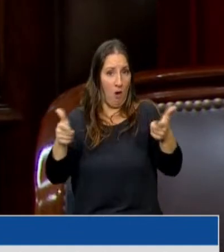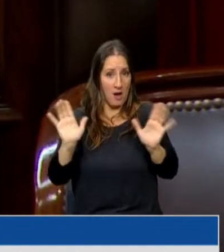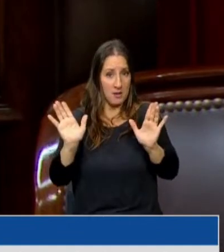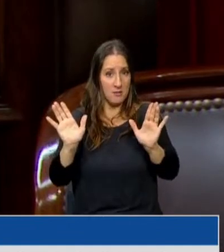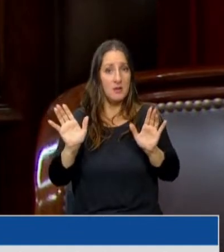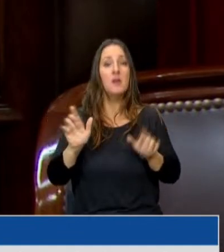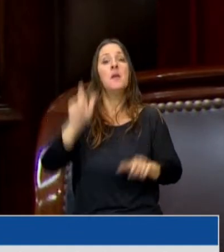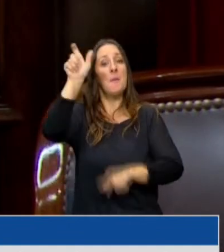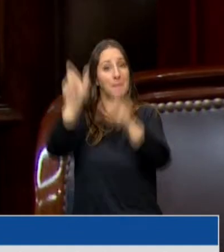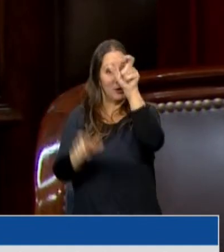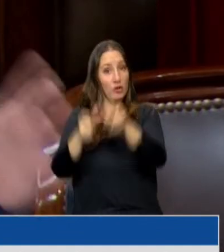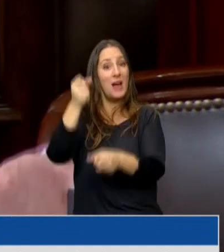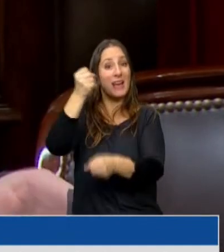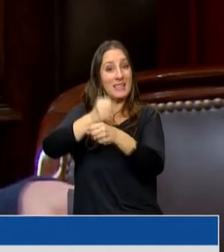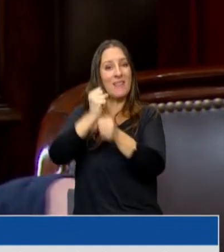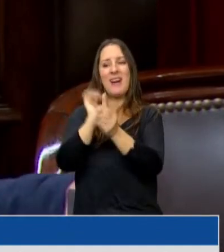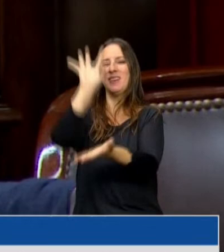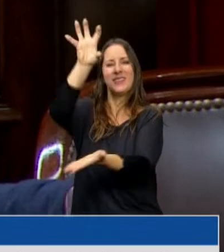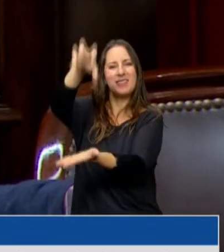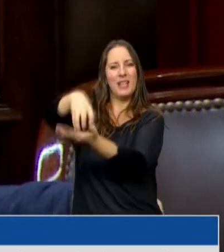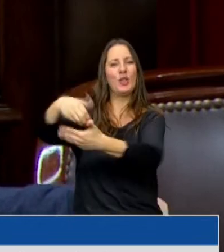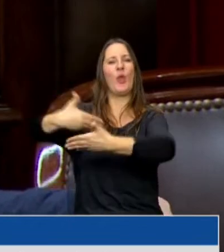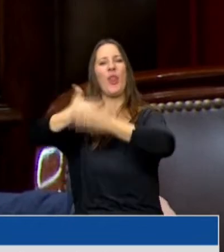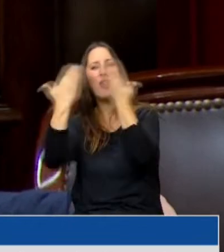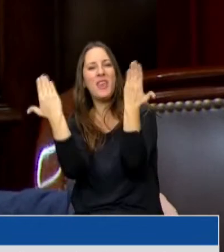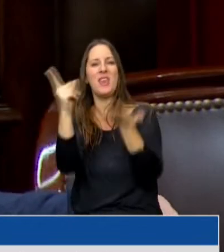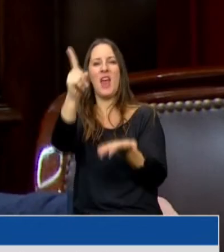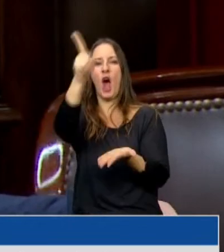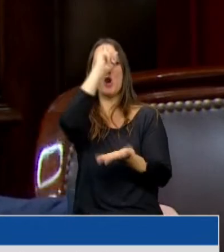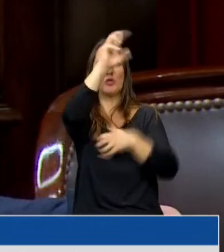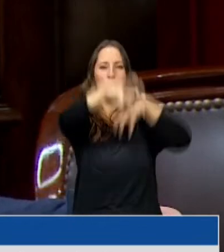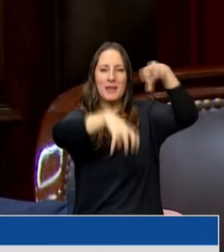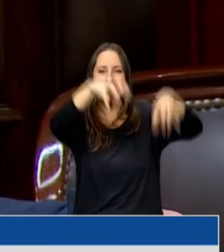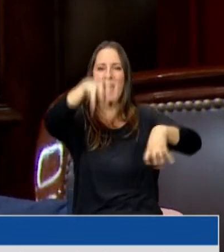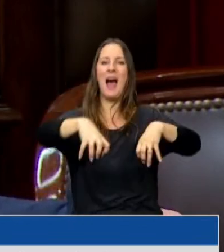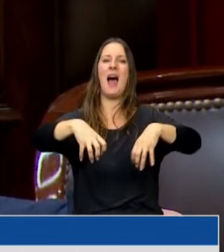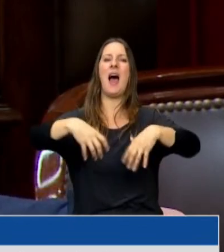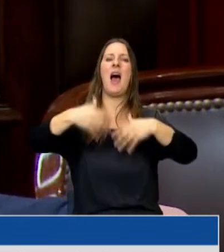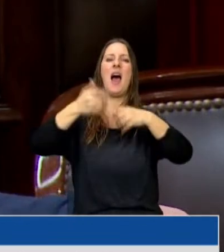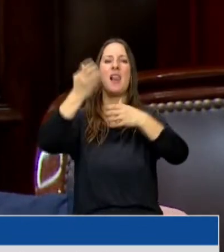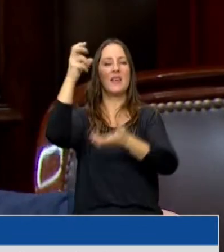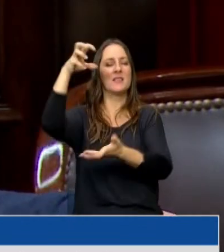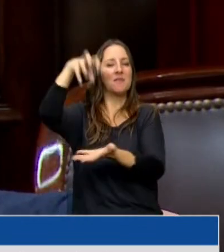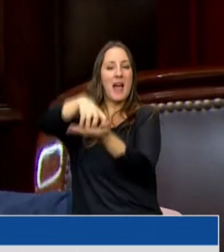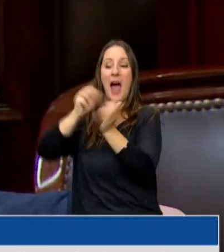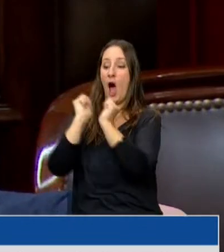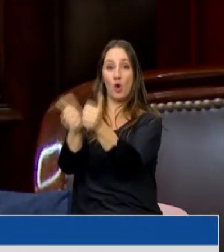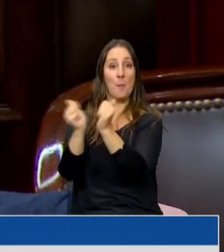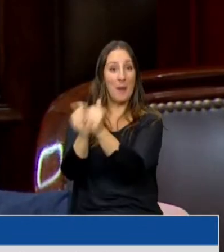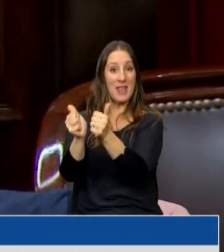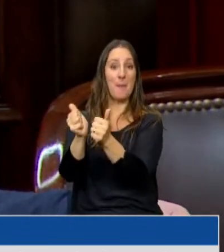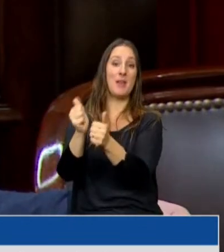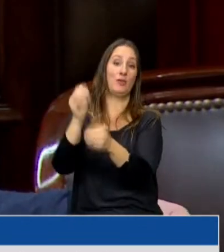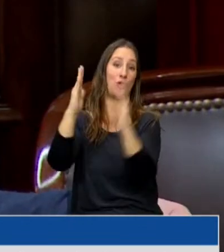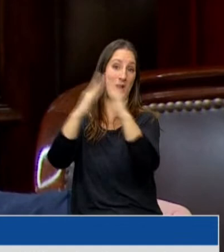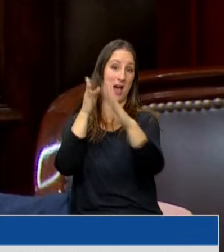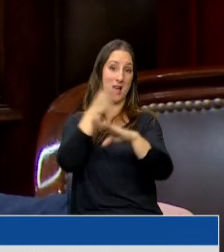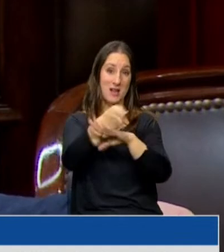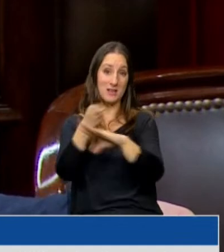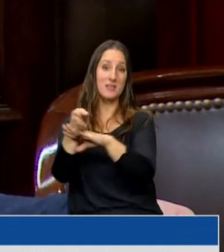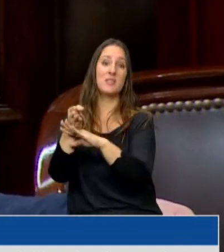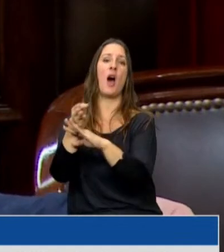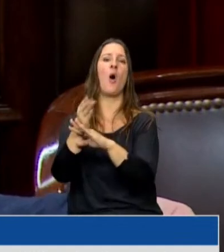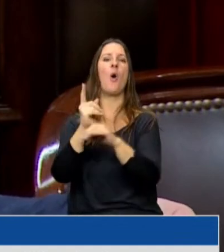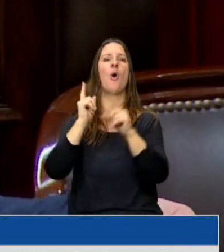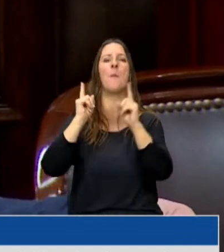quienes se desempeñan en centros de día, hospitales, clínicas, acompañamientos domiciliarios, escuelas como